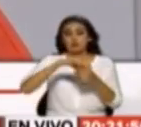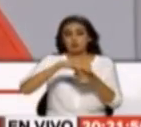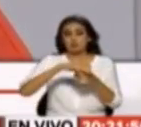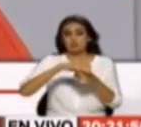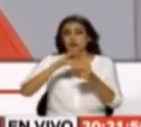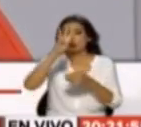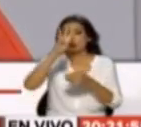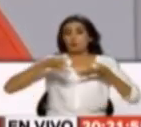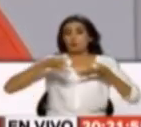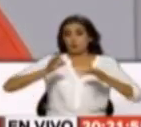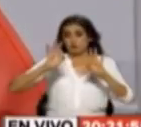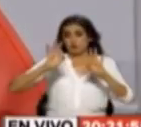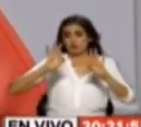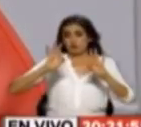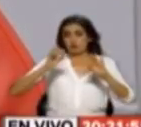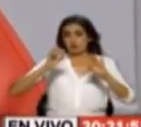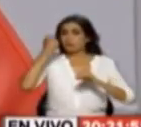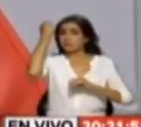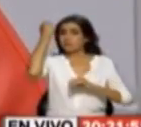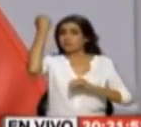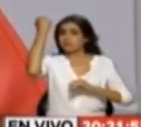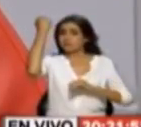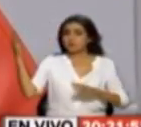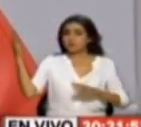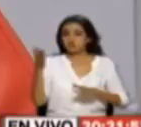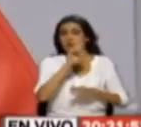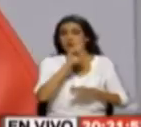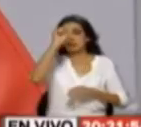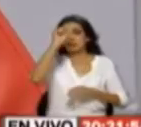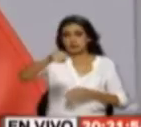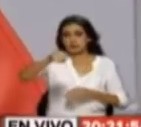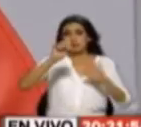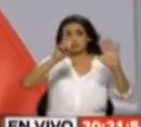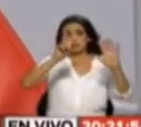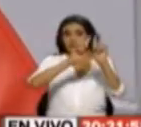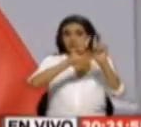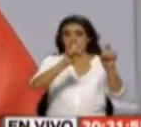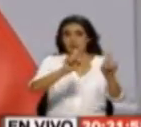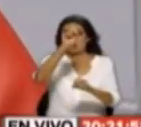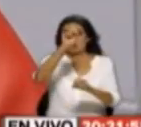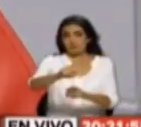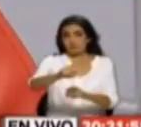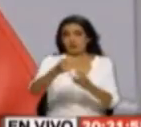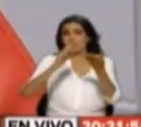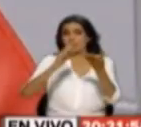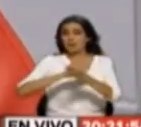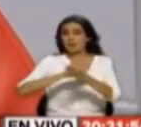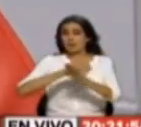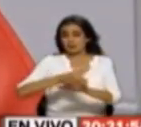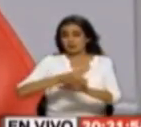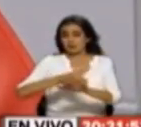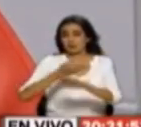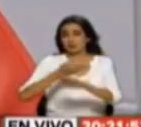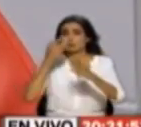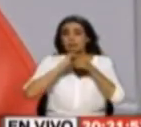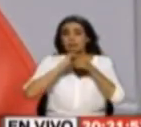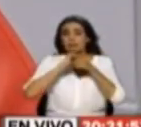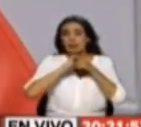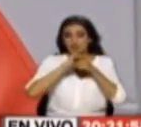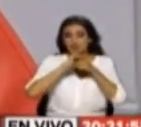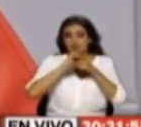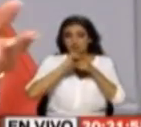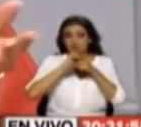el 4 de febrero, obviamente, con un triunfo contundente del sí en las 7 preguntas, luego vino la fase de seguimiento para la